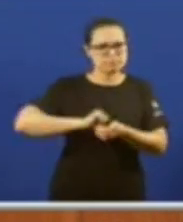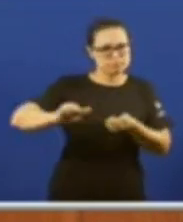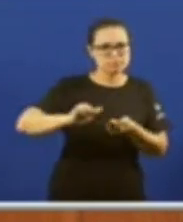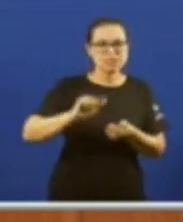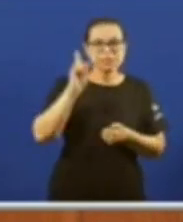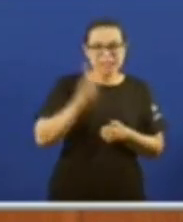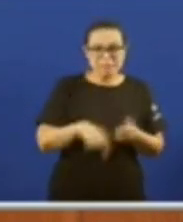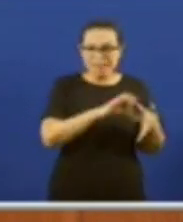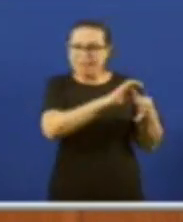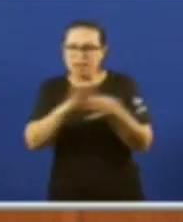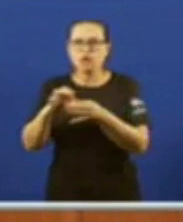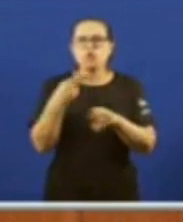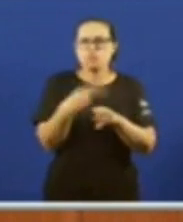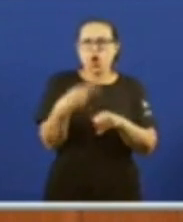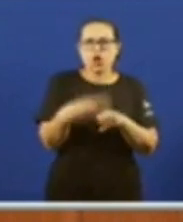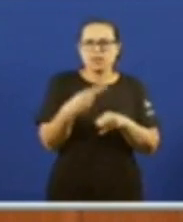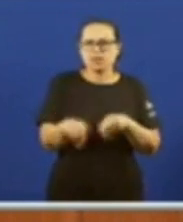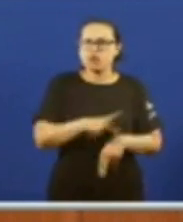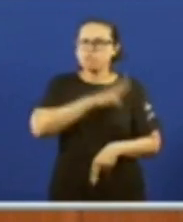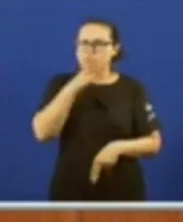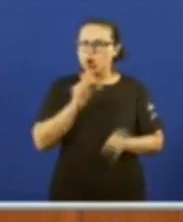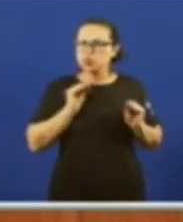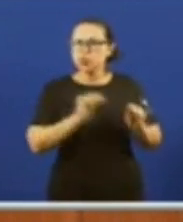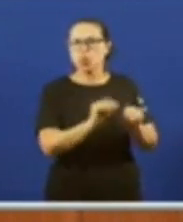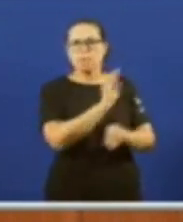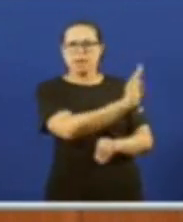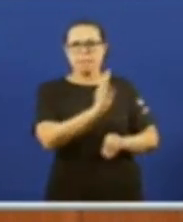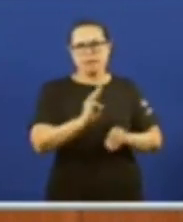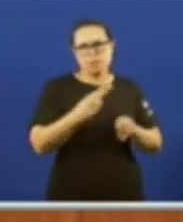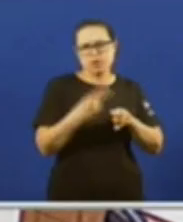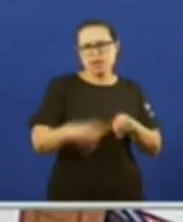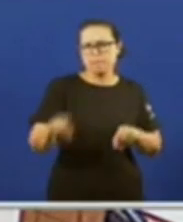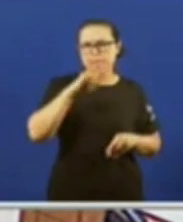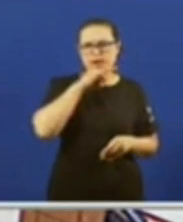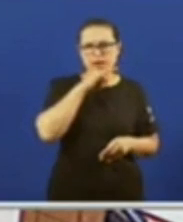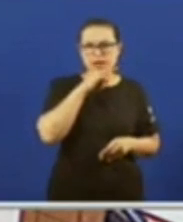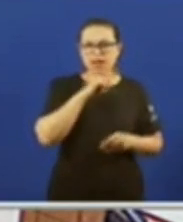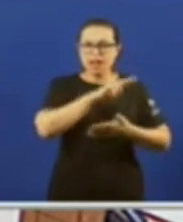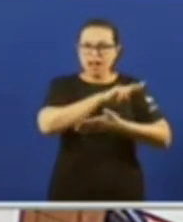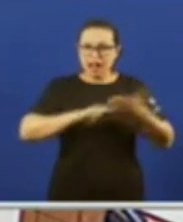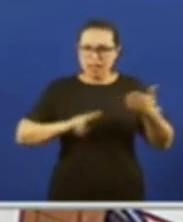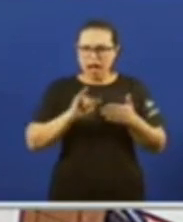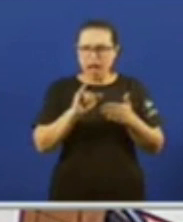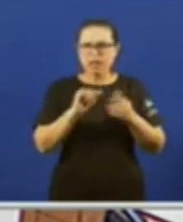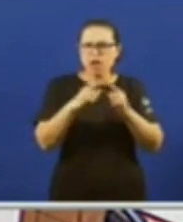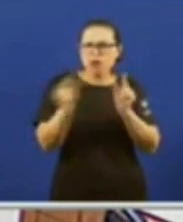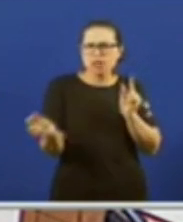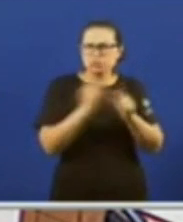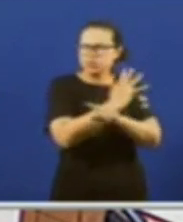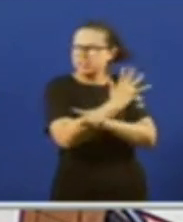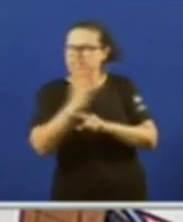as políticas pirómanas dos gobernos do Partido Popular. Tamén queima Galiza inzar de eucaliptos, queima